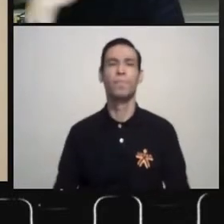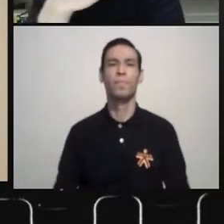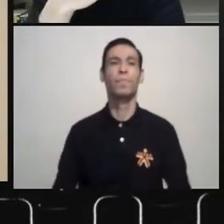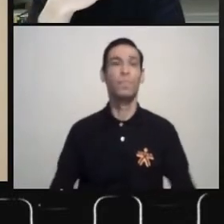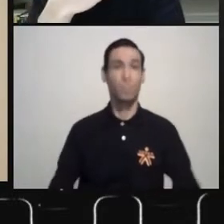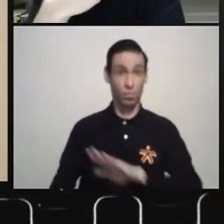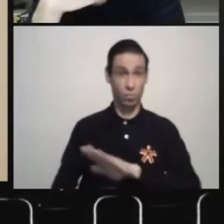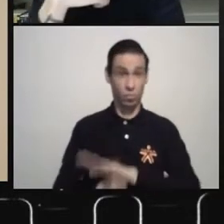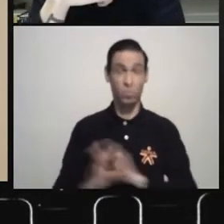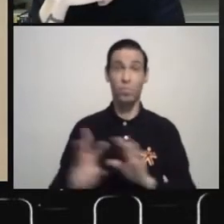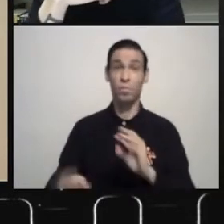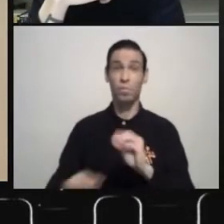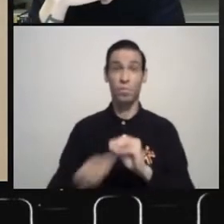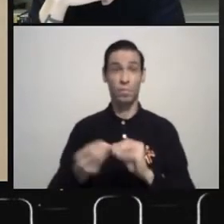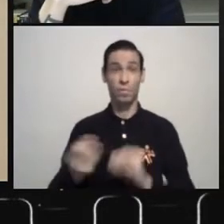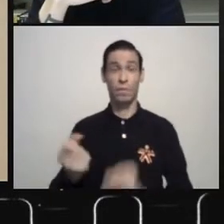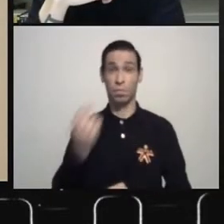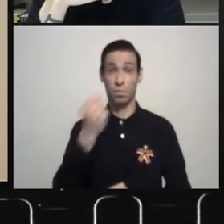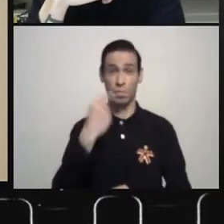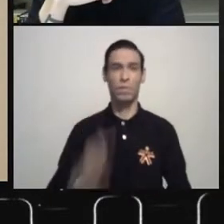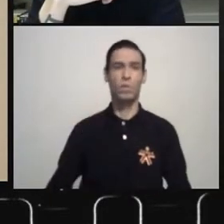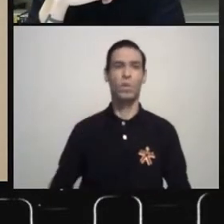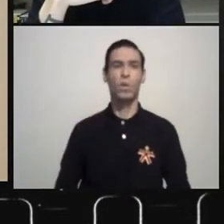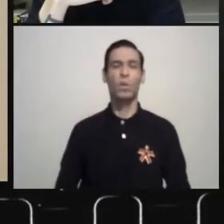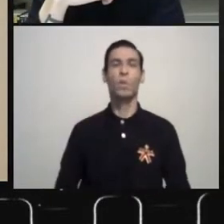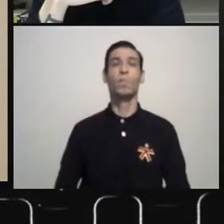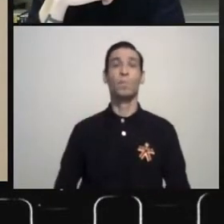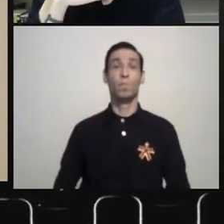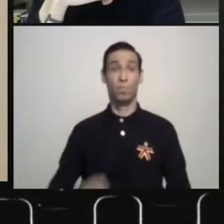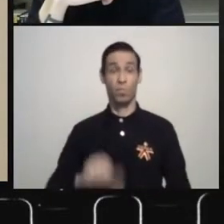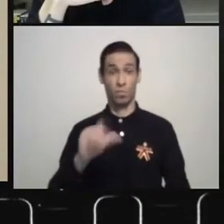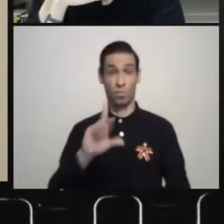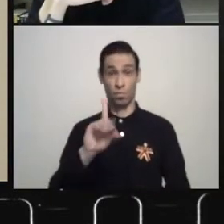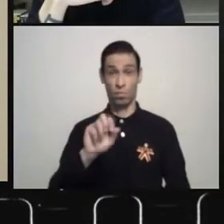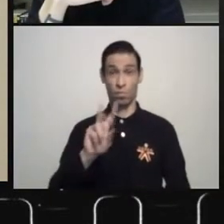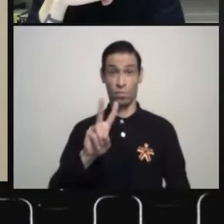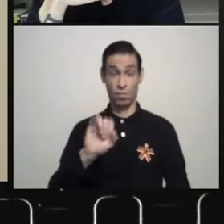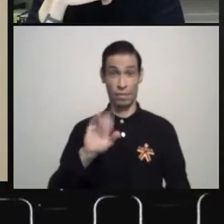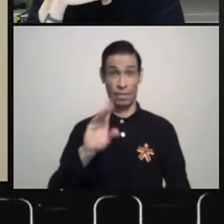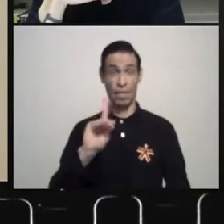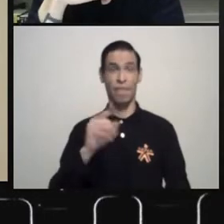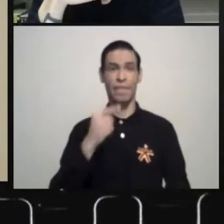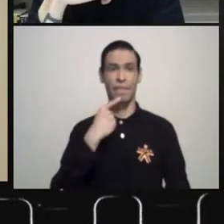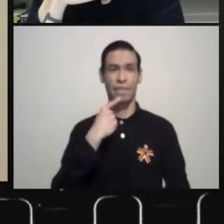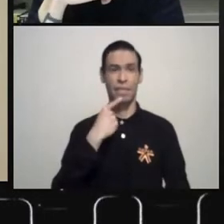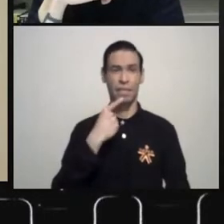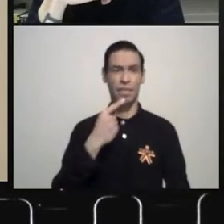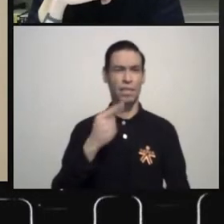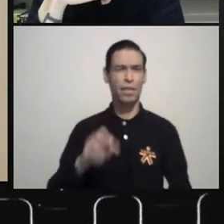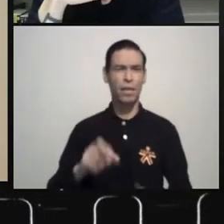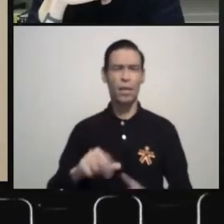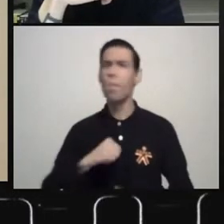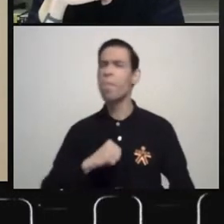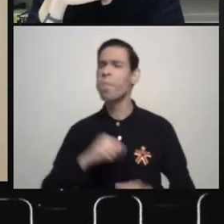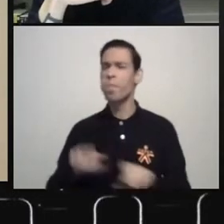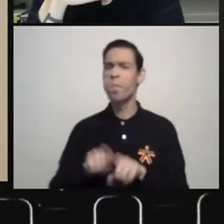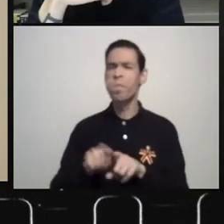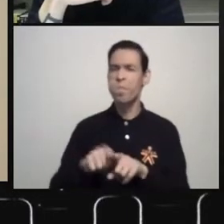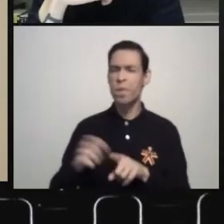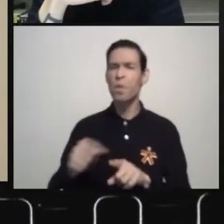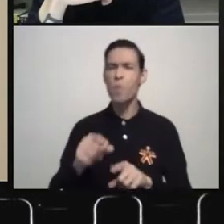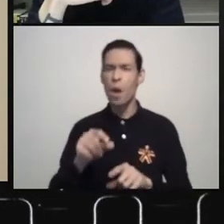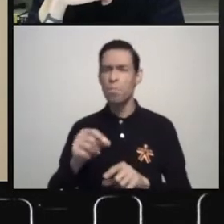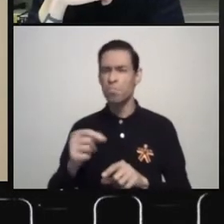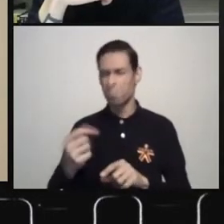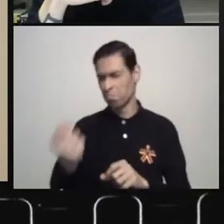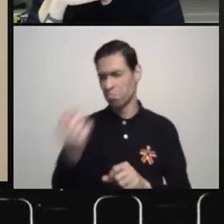Entonces creo que David Zurdo Sánchez Manosalva seguramente representa a muchas personas que están conectados y que